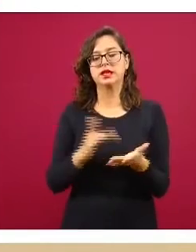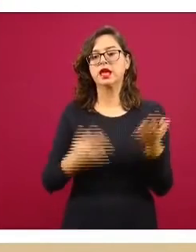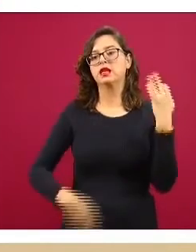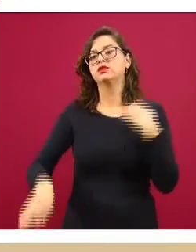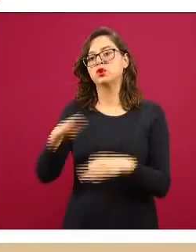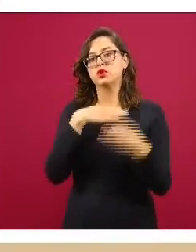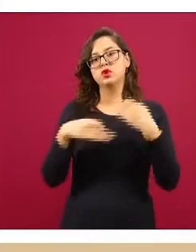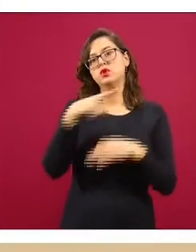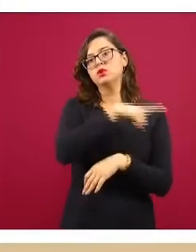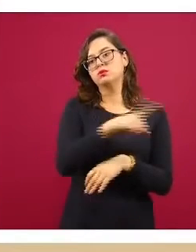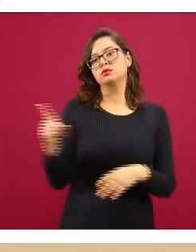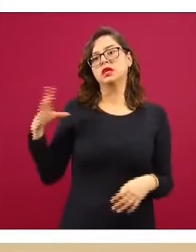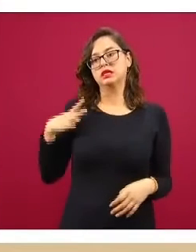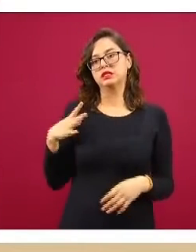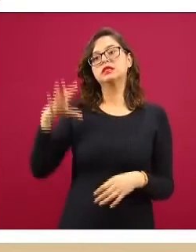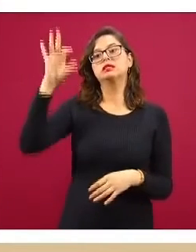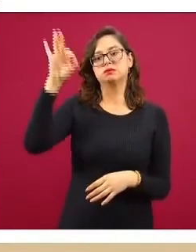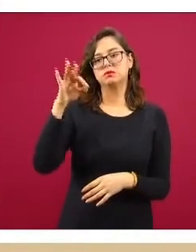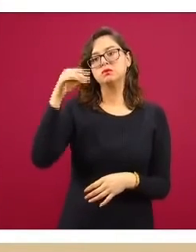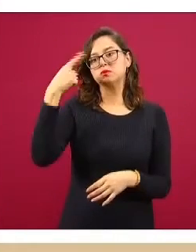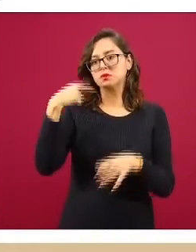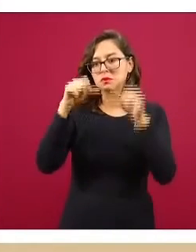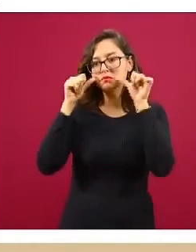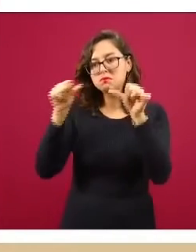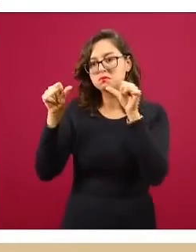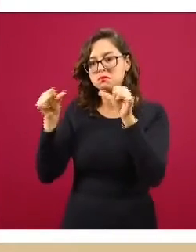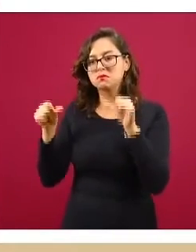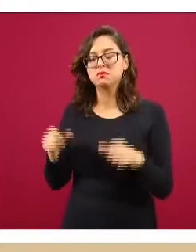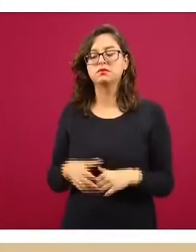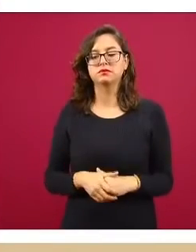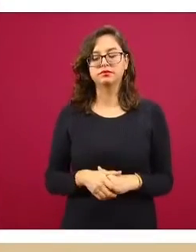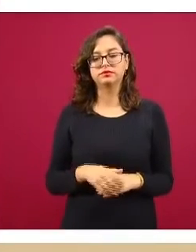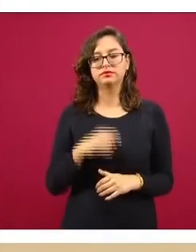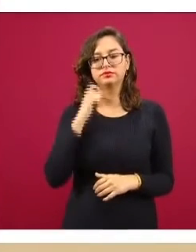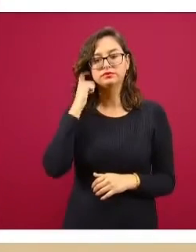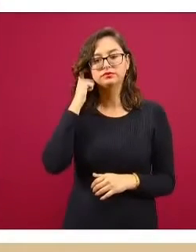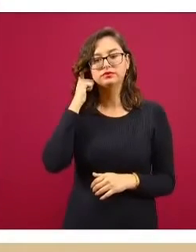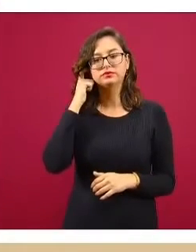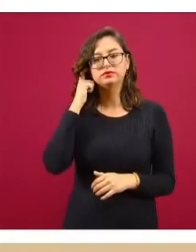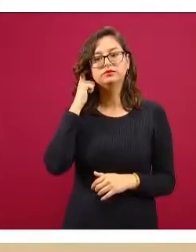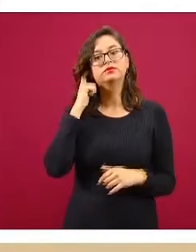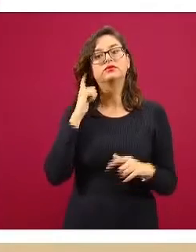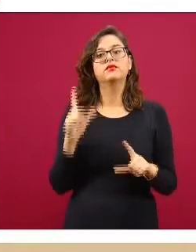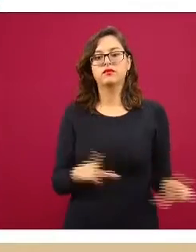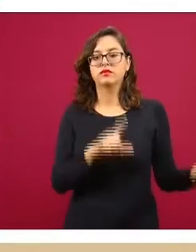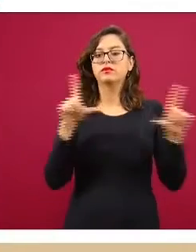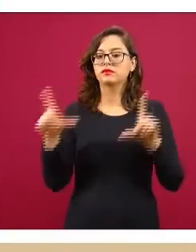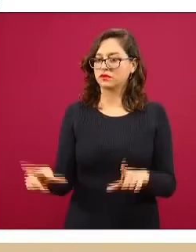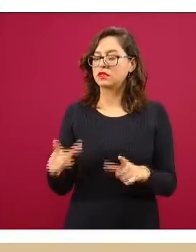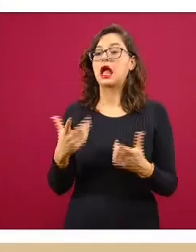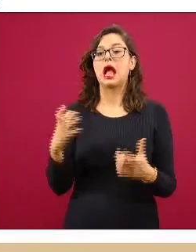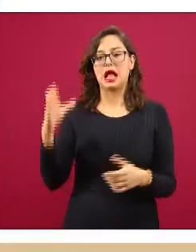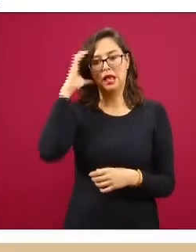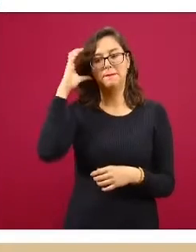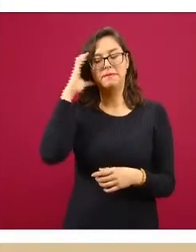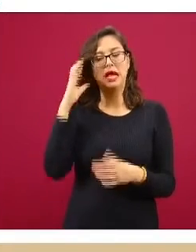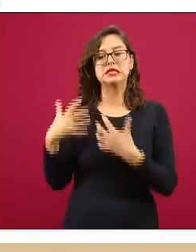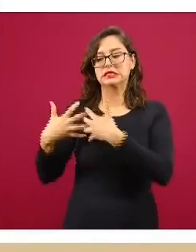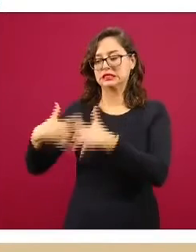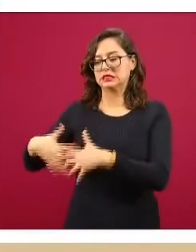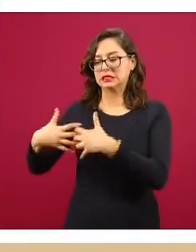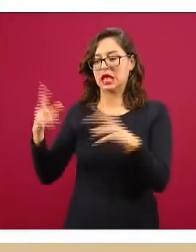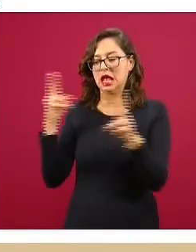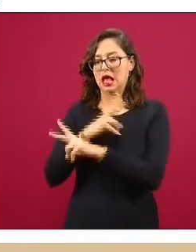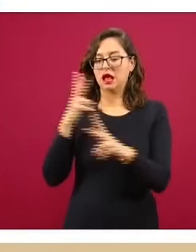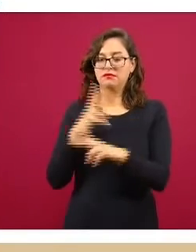toda la disposición de cada una de las entidades federativas para poder ir corrigiendo esto. Y la siguiente es el mismo concepto, pero para camas,